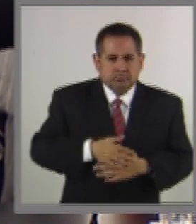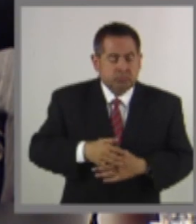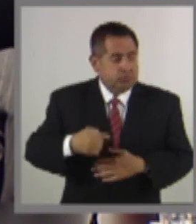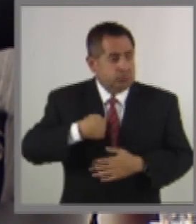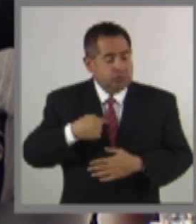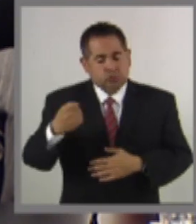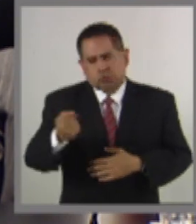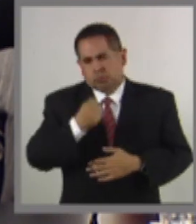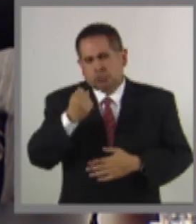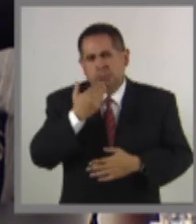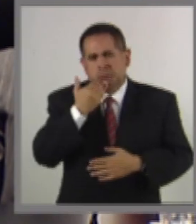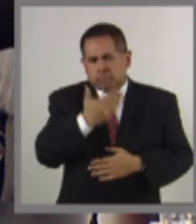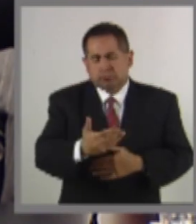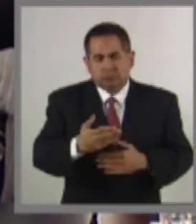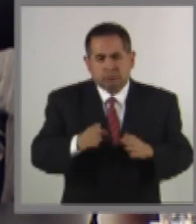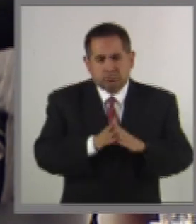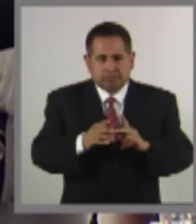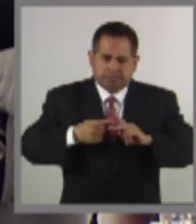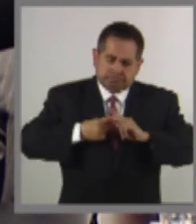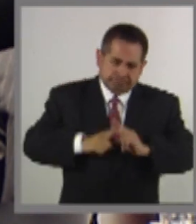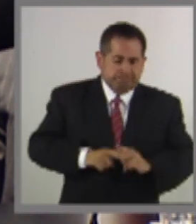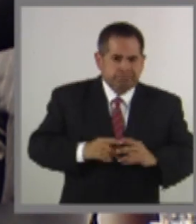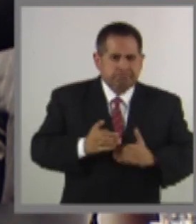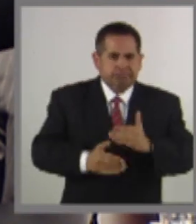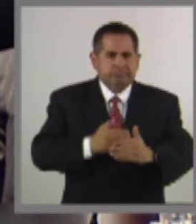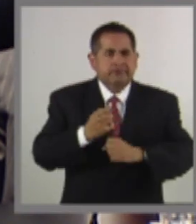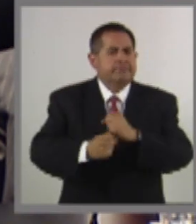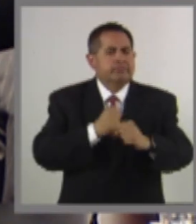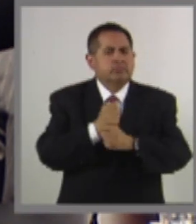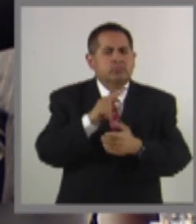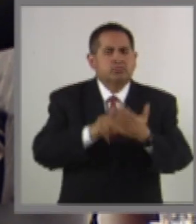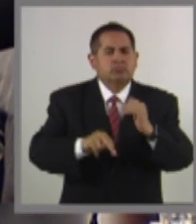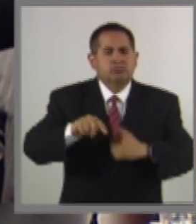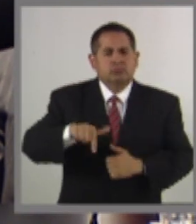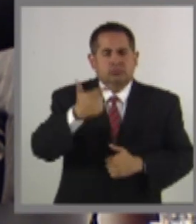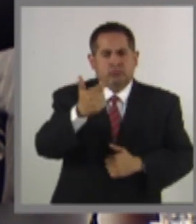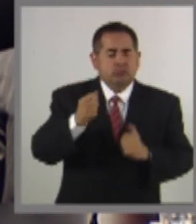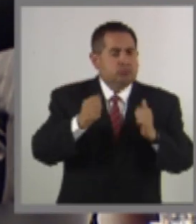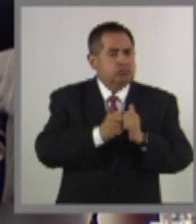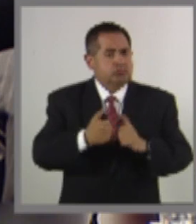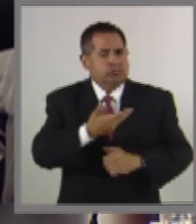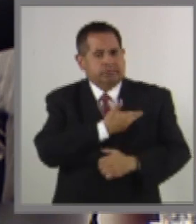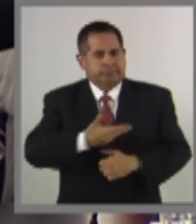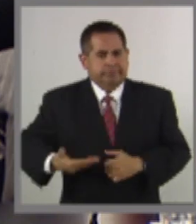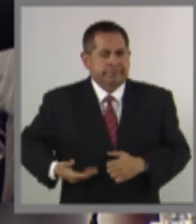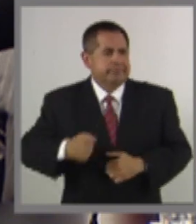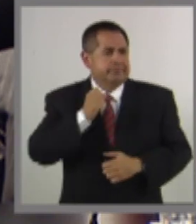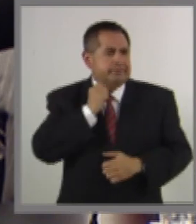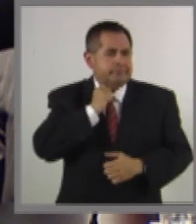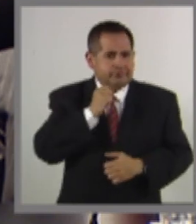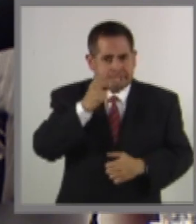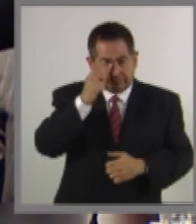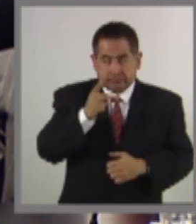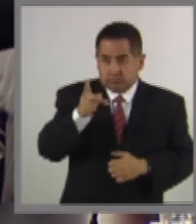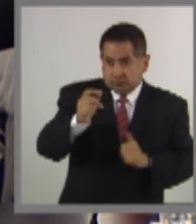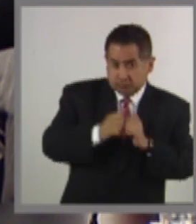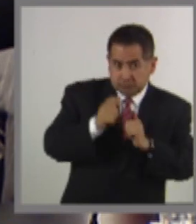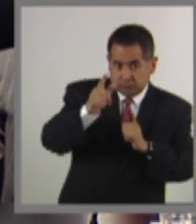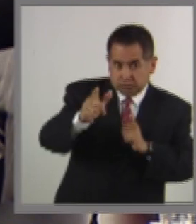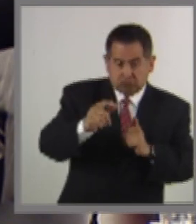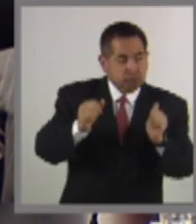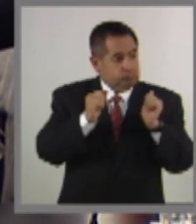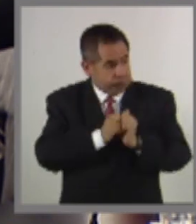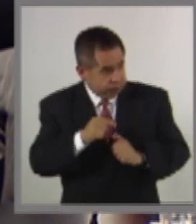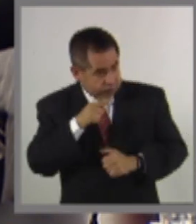privilegio de iniciar ese proceso en el 2012 con el presidente del Senado actual,